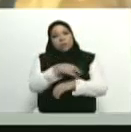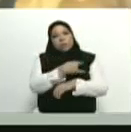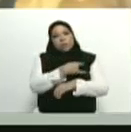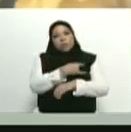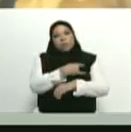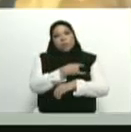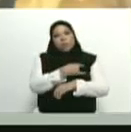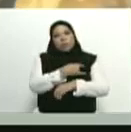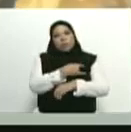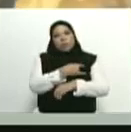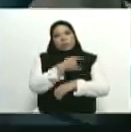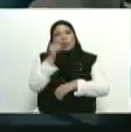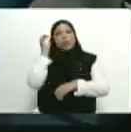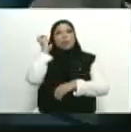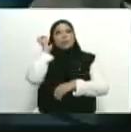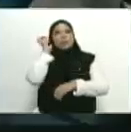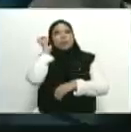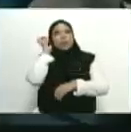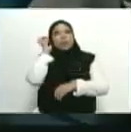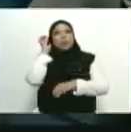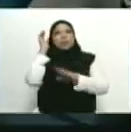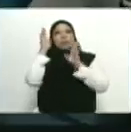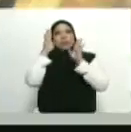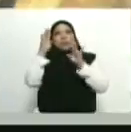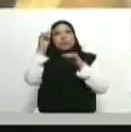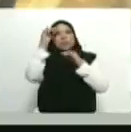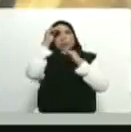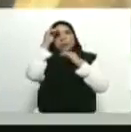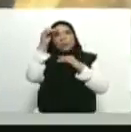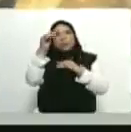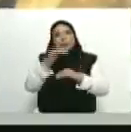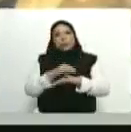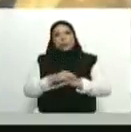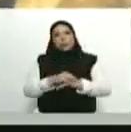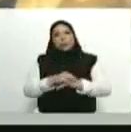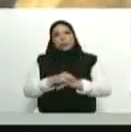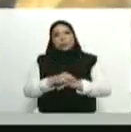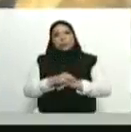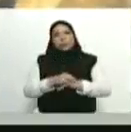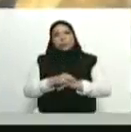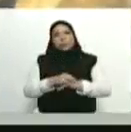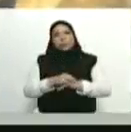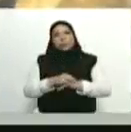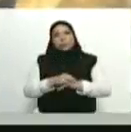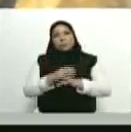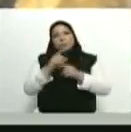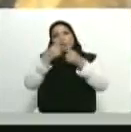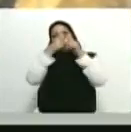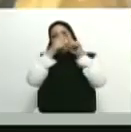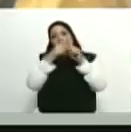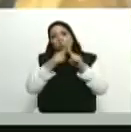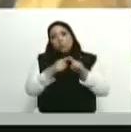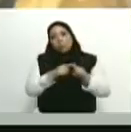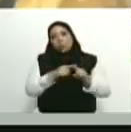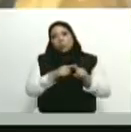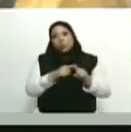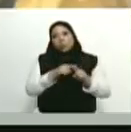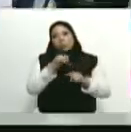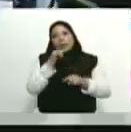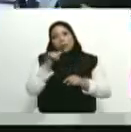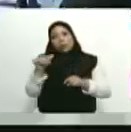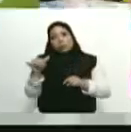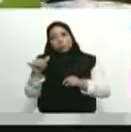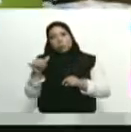Oblita. Atención, muchachos y muchachas, vamos a dar números, vamos a dar